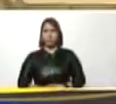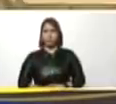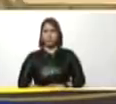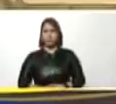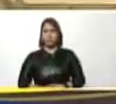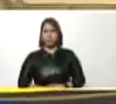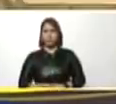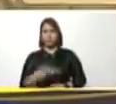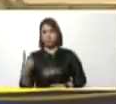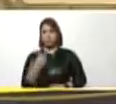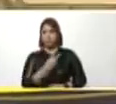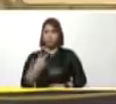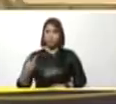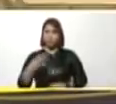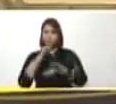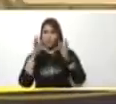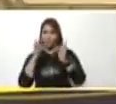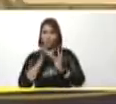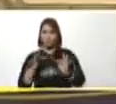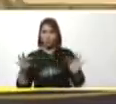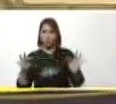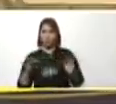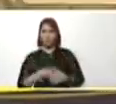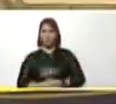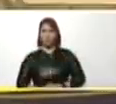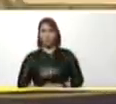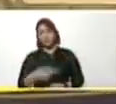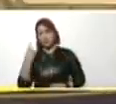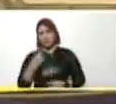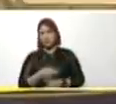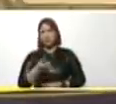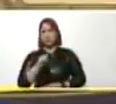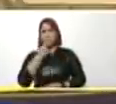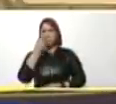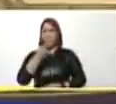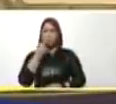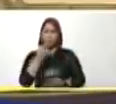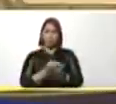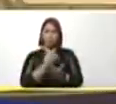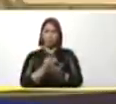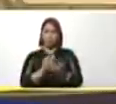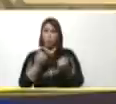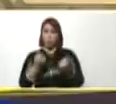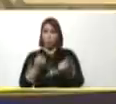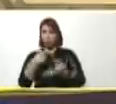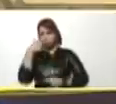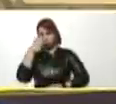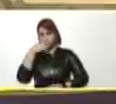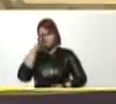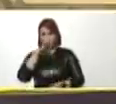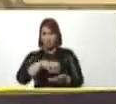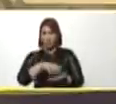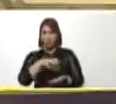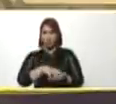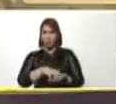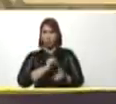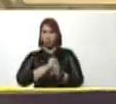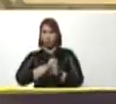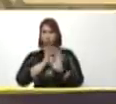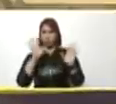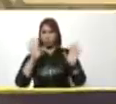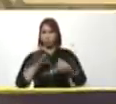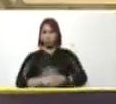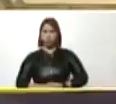En las dos manifestaciones tiene que estar una política económica y una actitud del Estado muy clara,